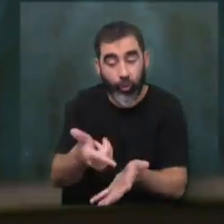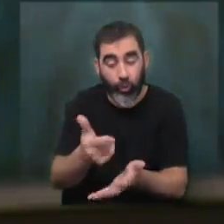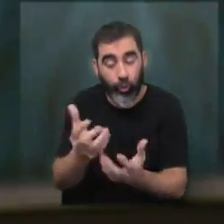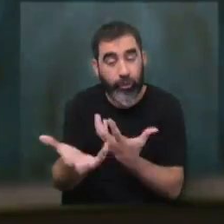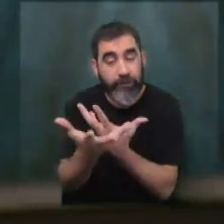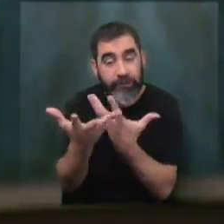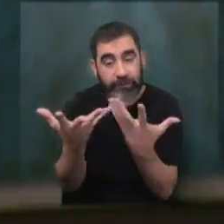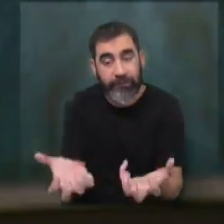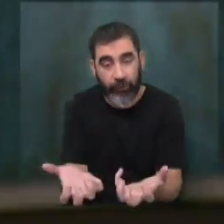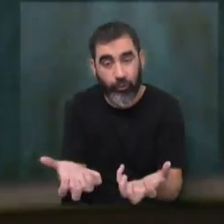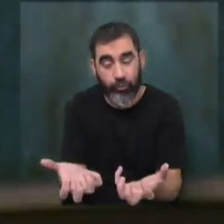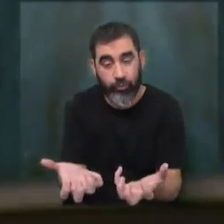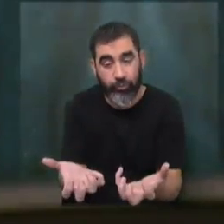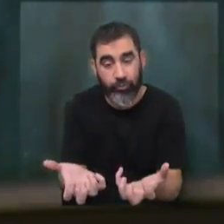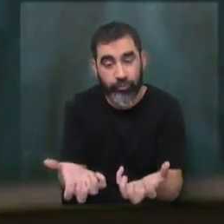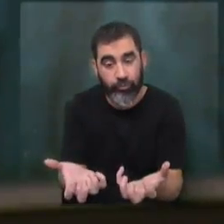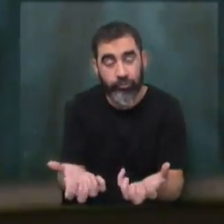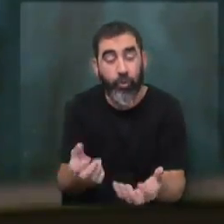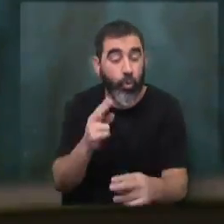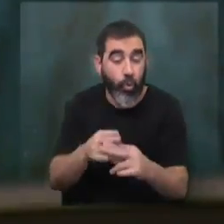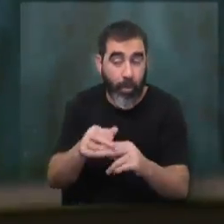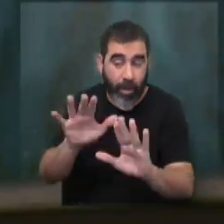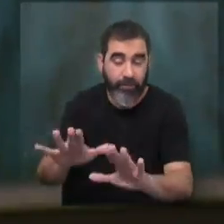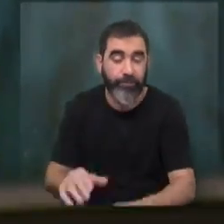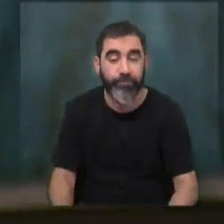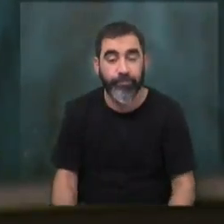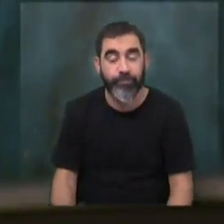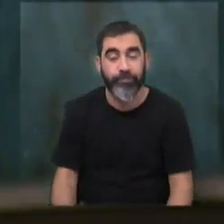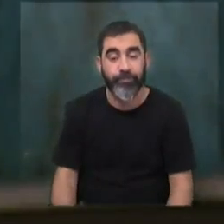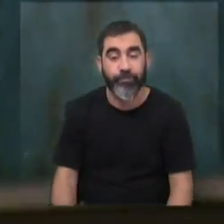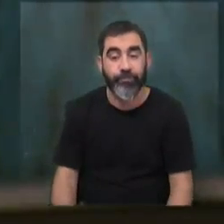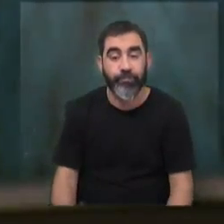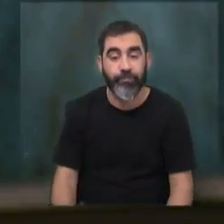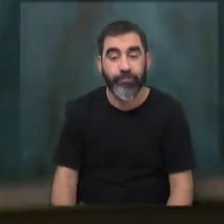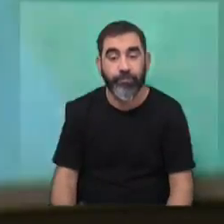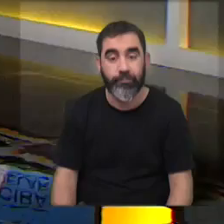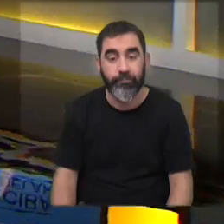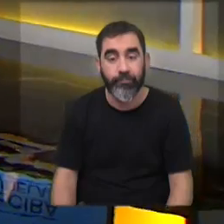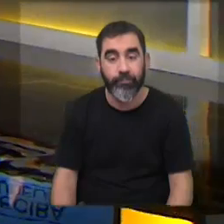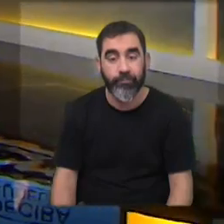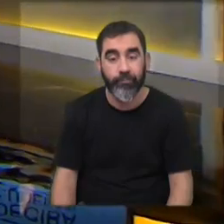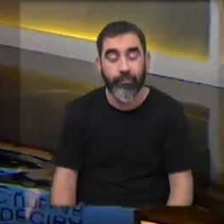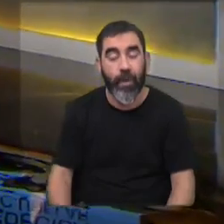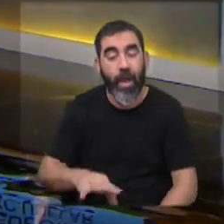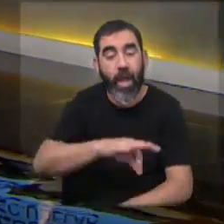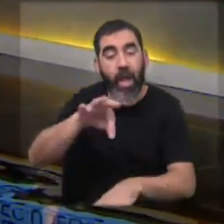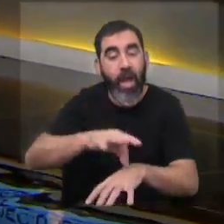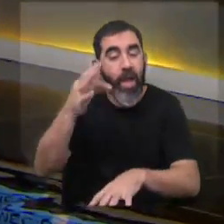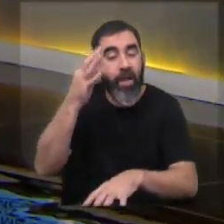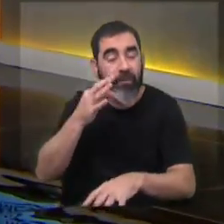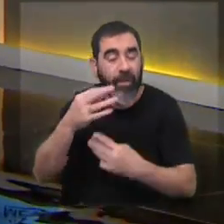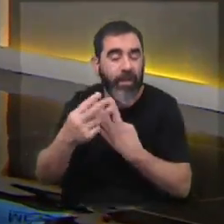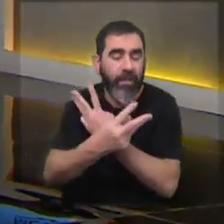este veneno se seca y pasa a tomar el nombre de apitoxina. Ok. Decíamos, a las abejas en general se les ha atribuido